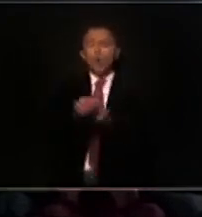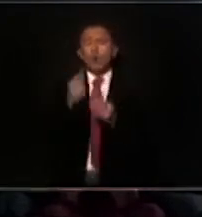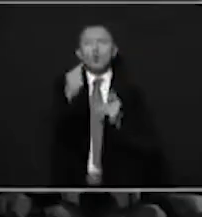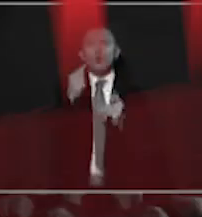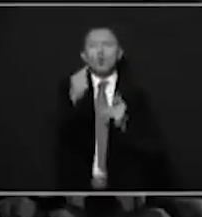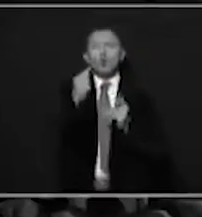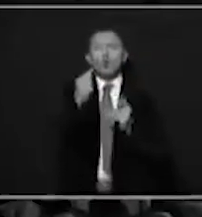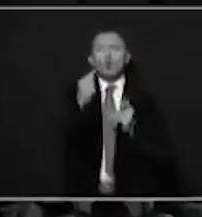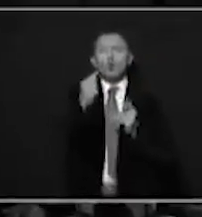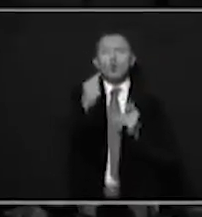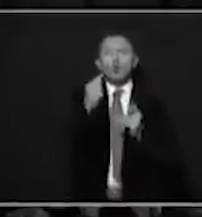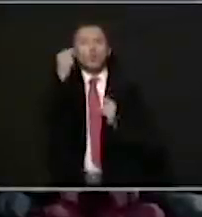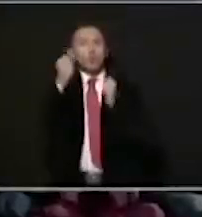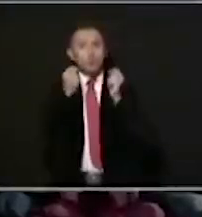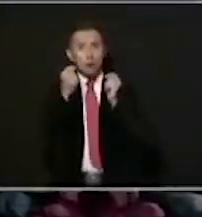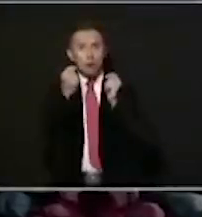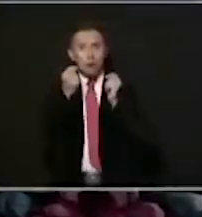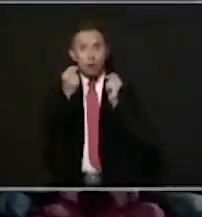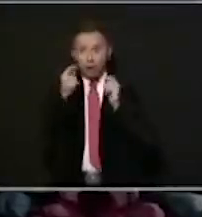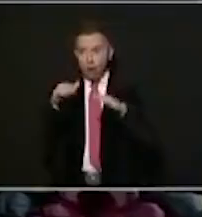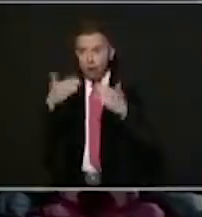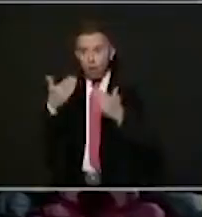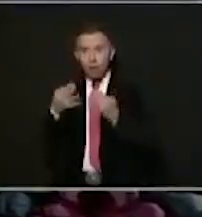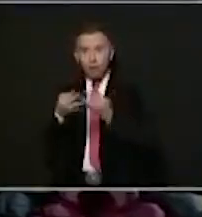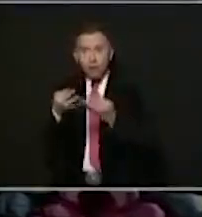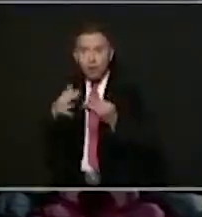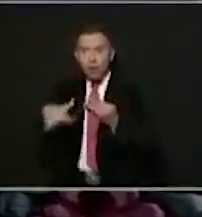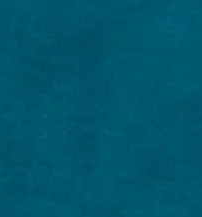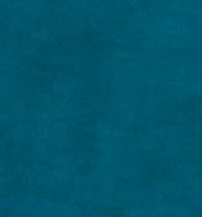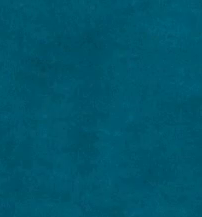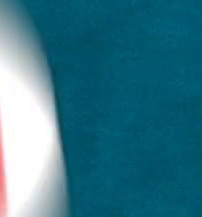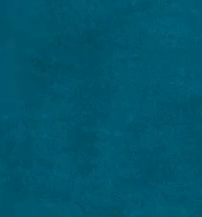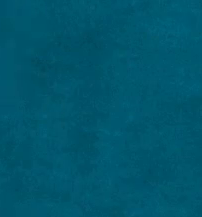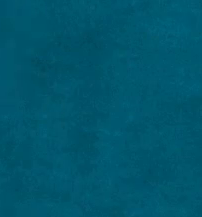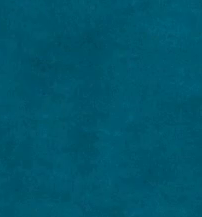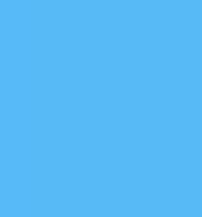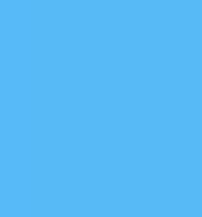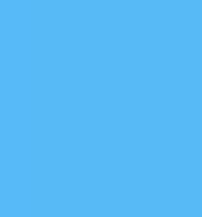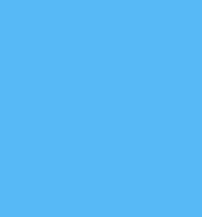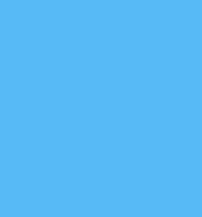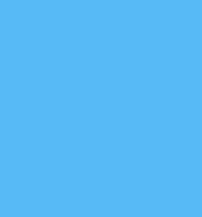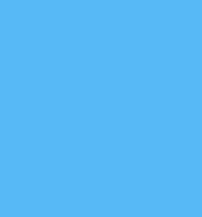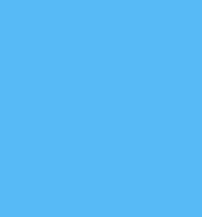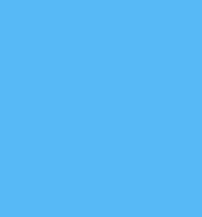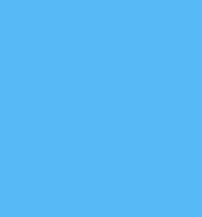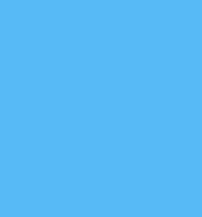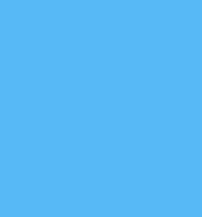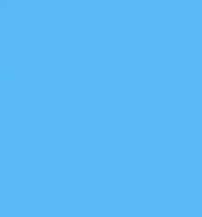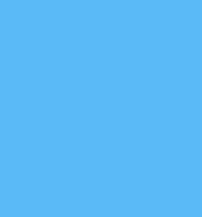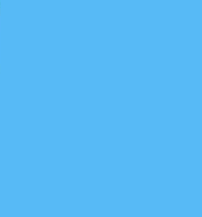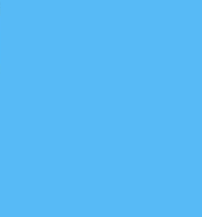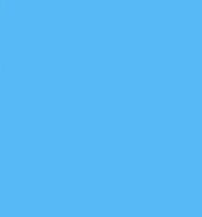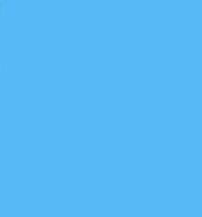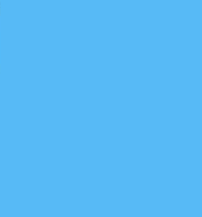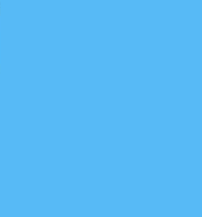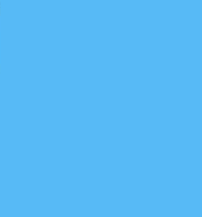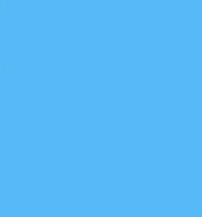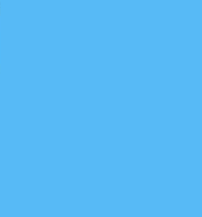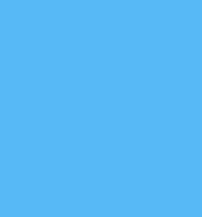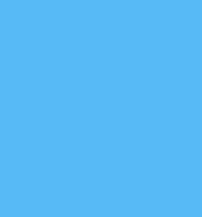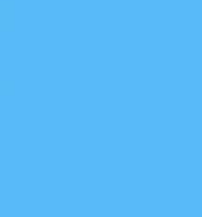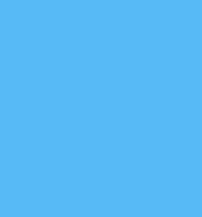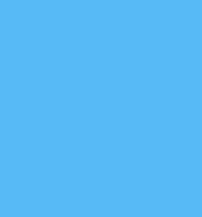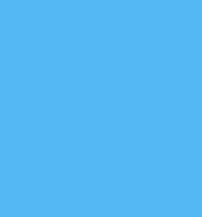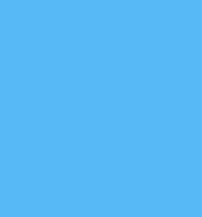ambiente. A menos, claro, que ese proyecto sea el Tren Maya. Con el AMLOmetro les damos seguimiento a los 100